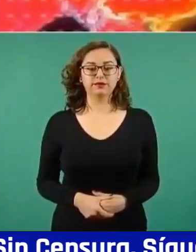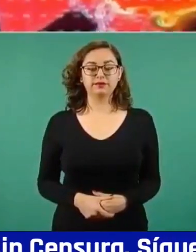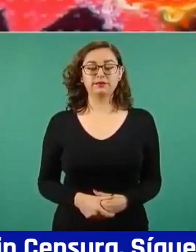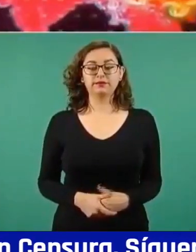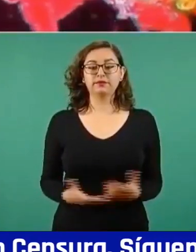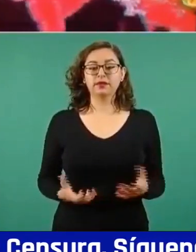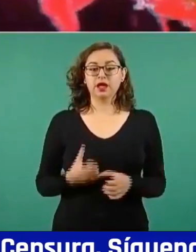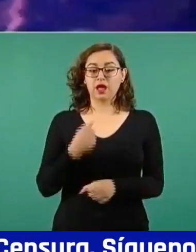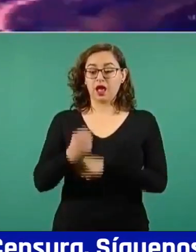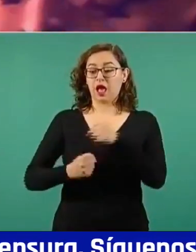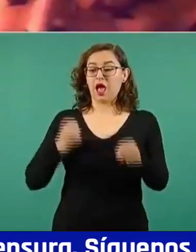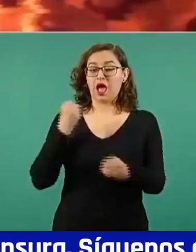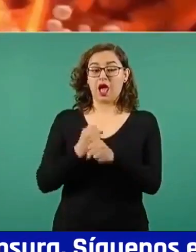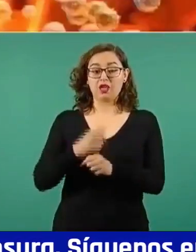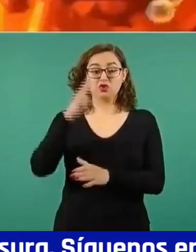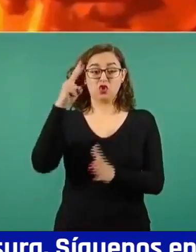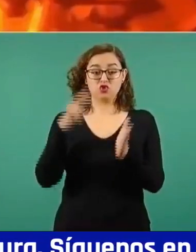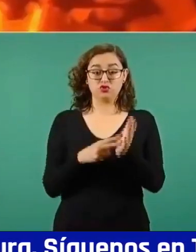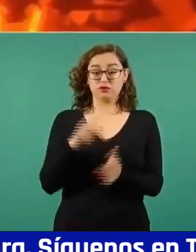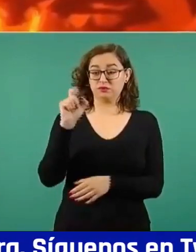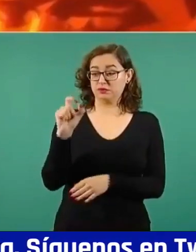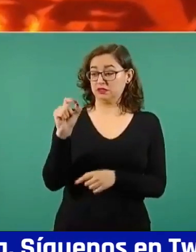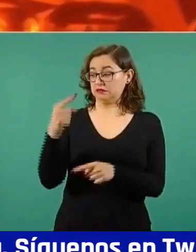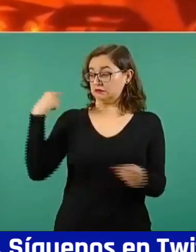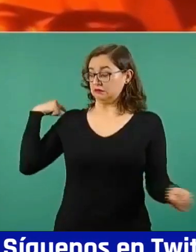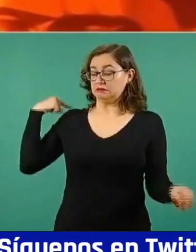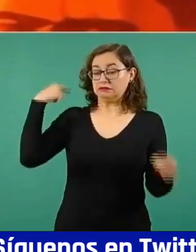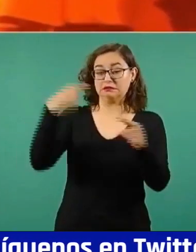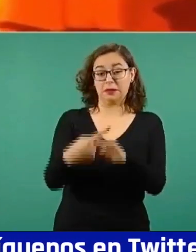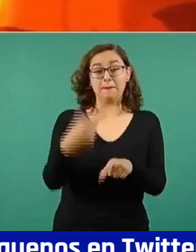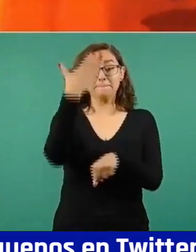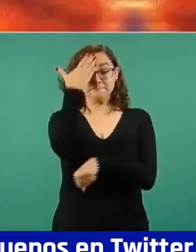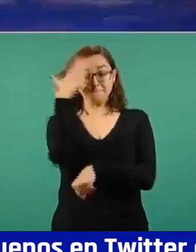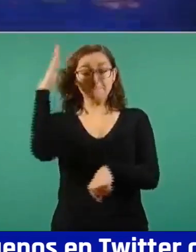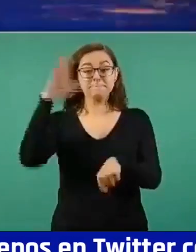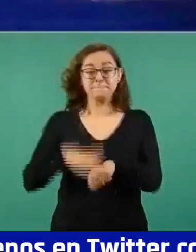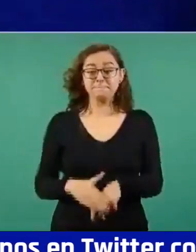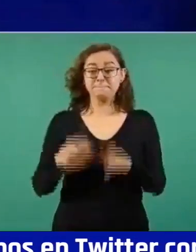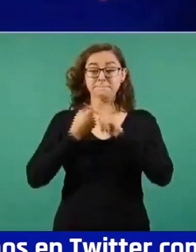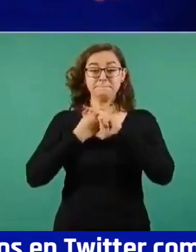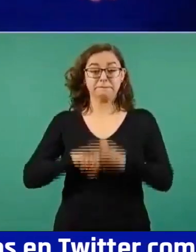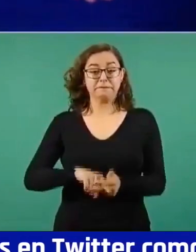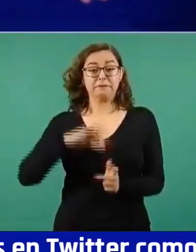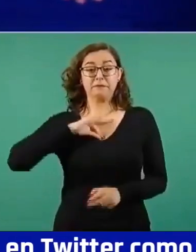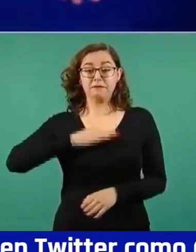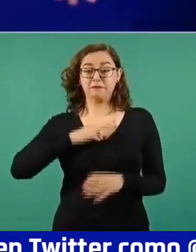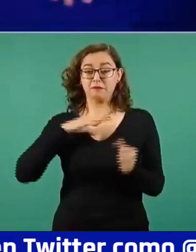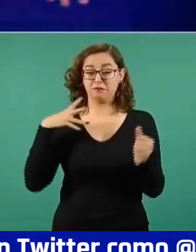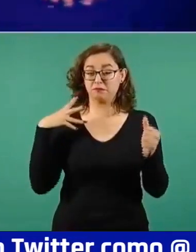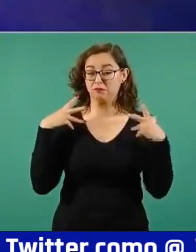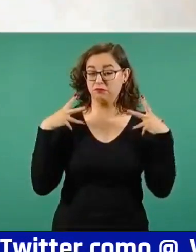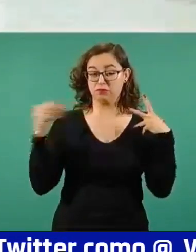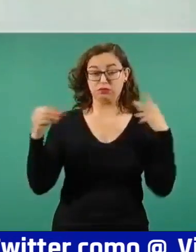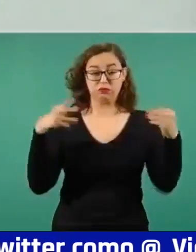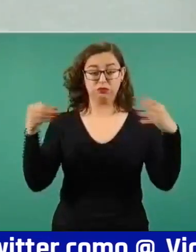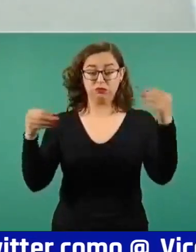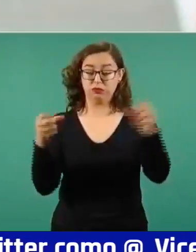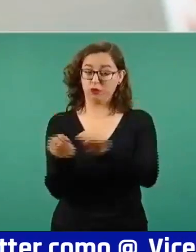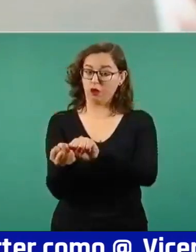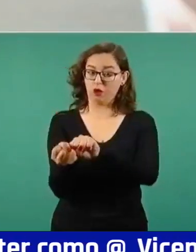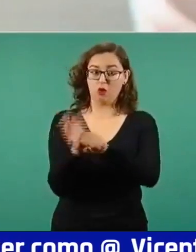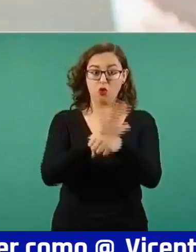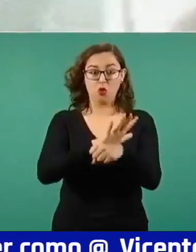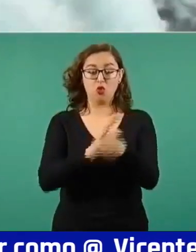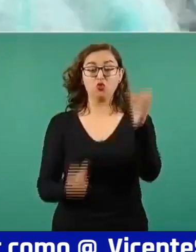El año 2020 será recordado a través de la historia como el año del inicio de la pandemia por el SARS-CoV-2, el